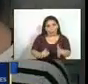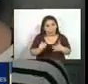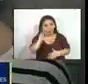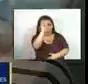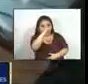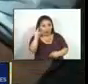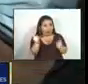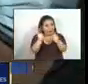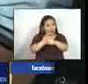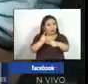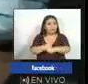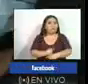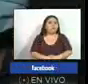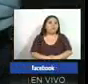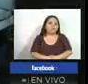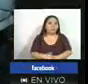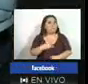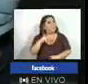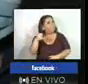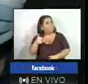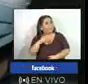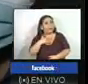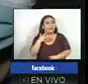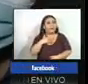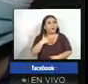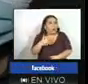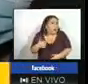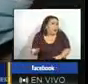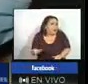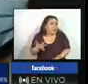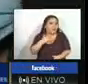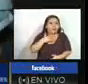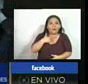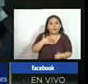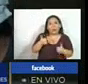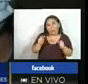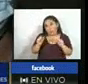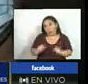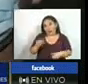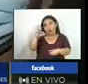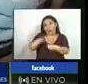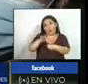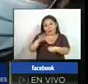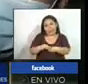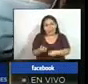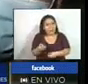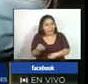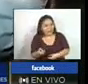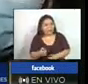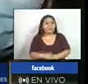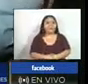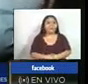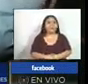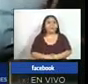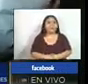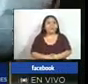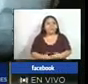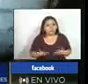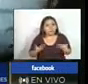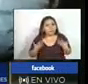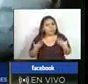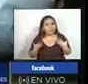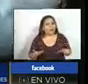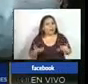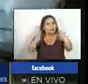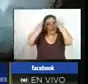mejorar el país. Siento bien y la verdad es también porque voy a poder votar esas elecciones y va a ser una